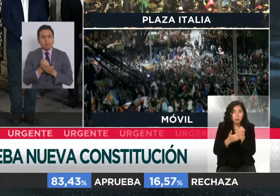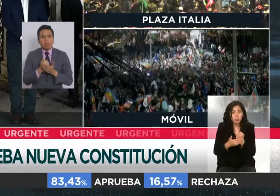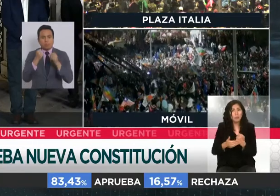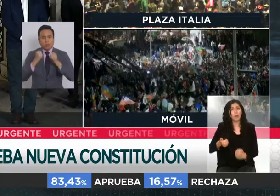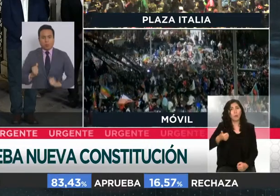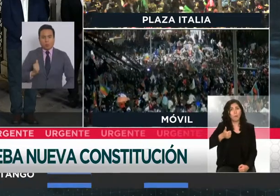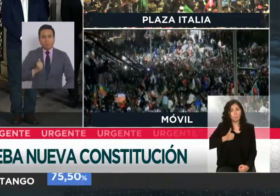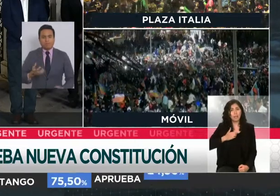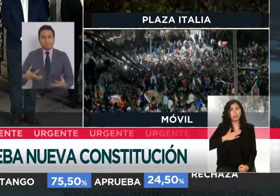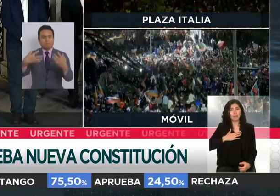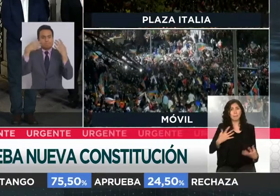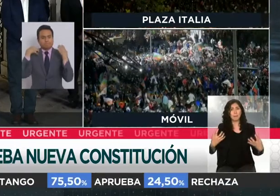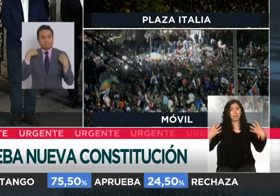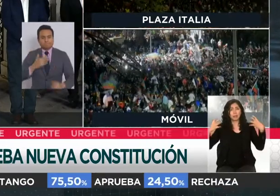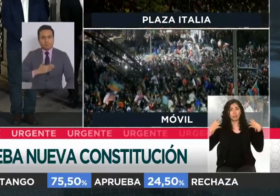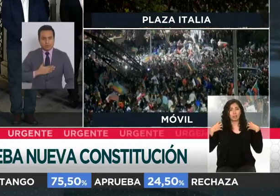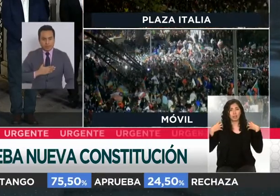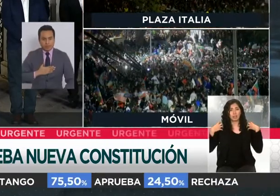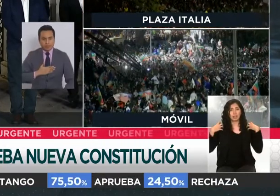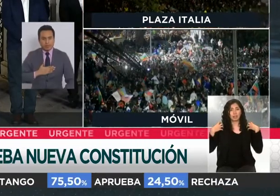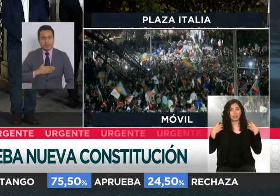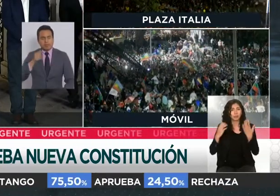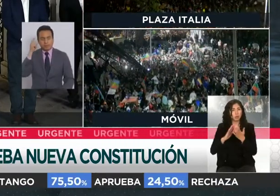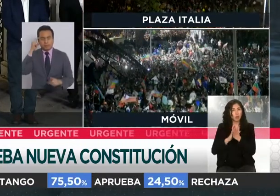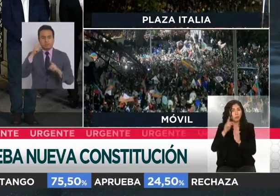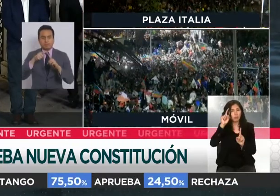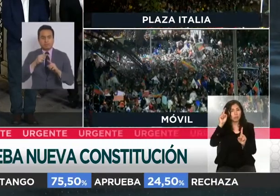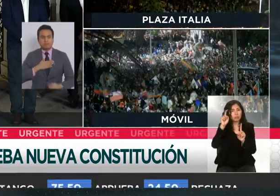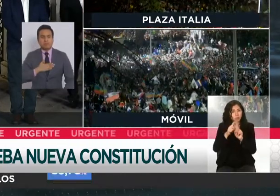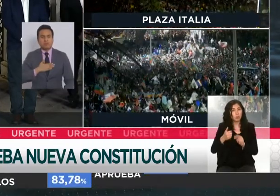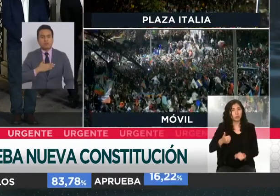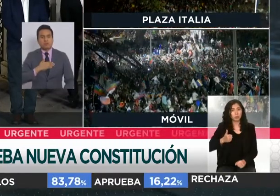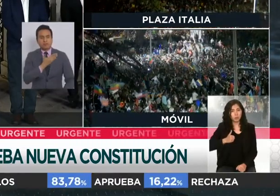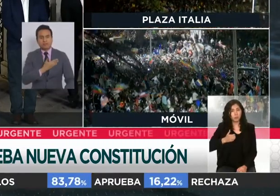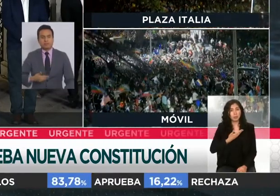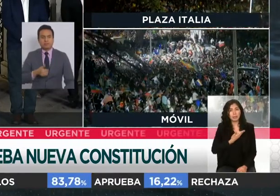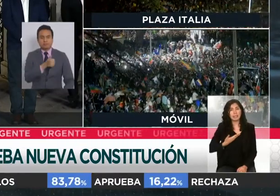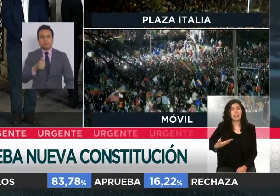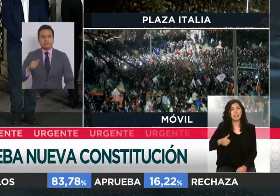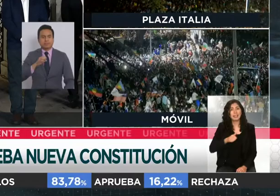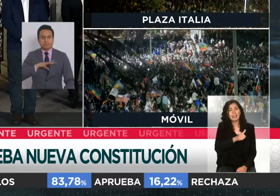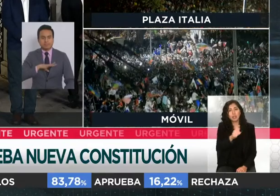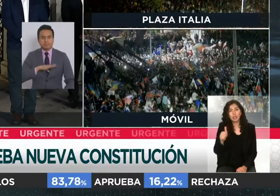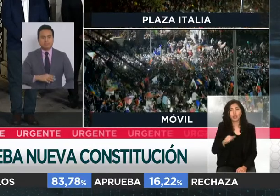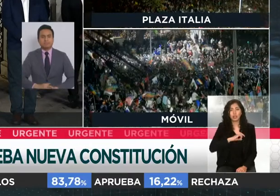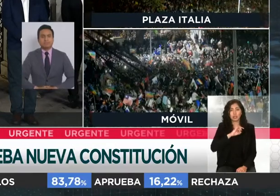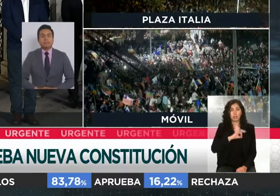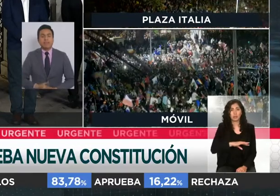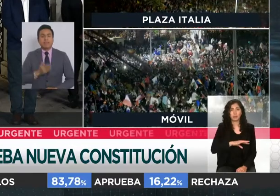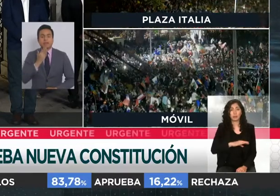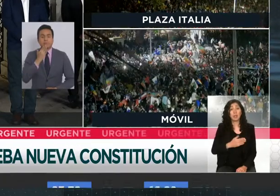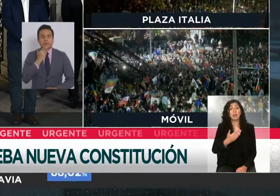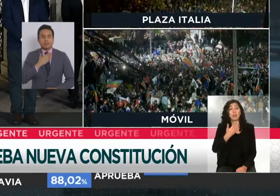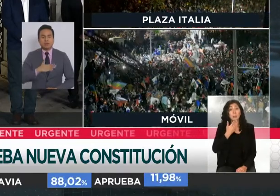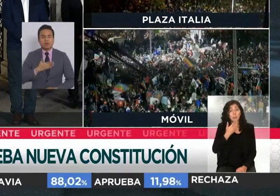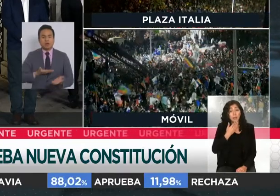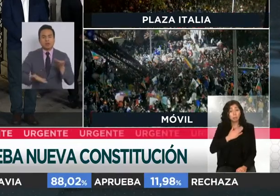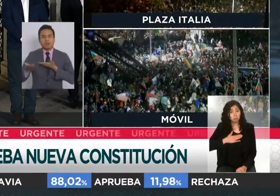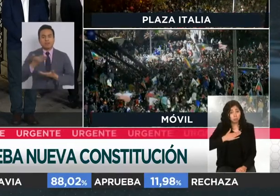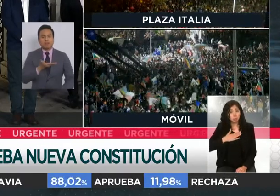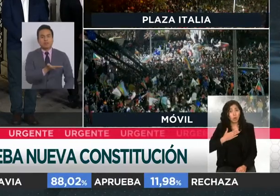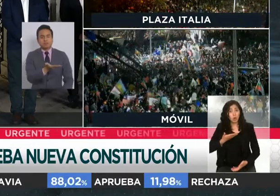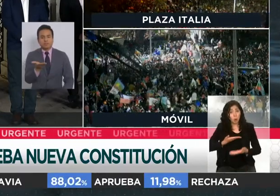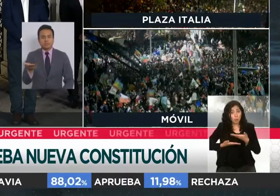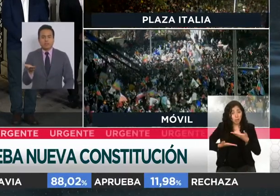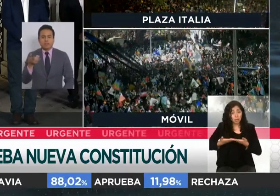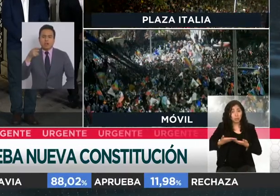con mis responsabilidades y misión como presidente de todos los chilenos. También quiero compartir con ustedes